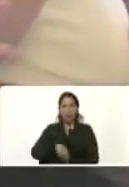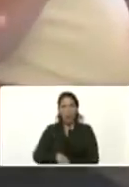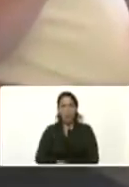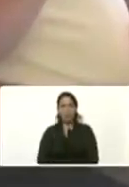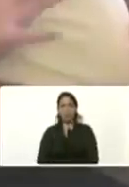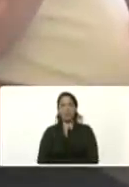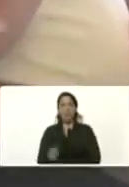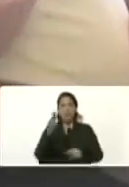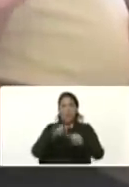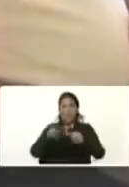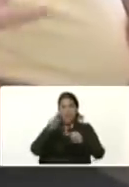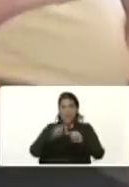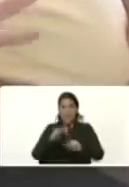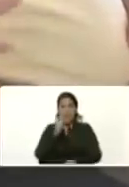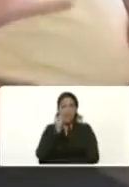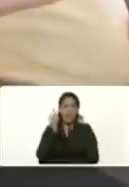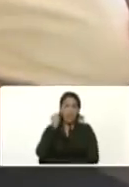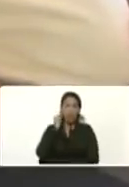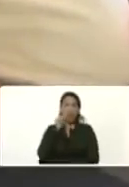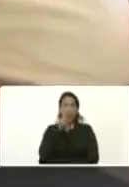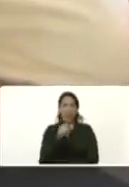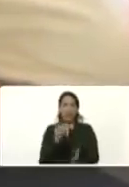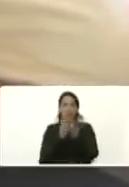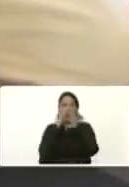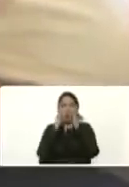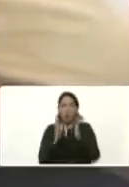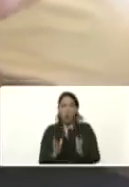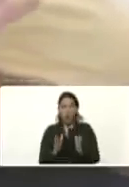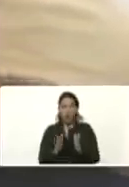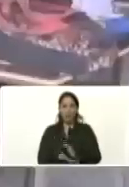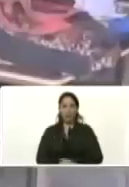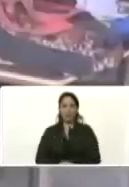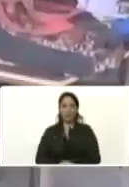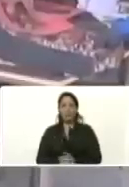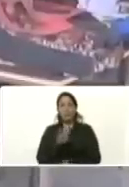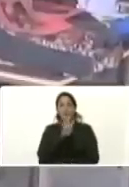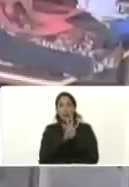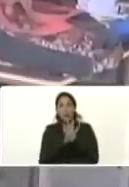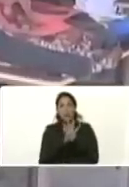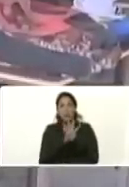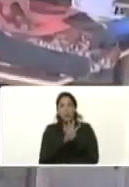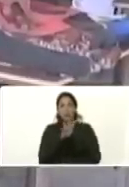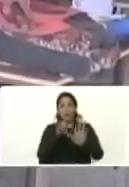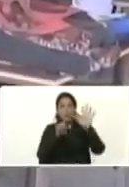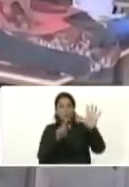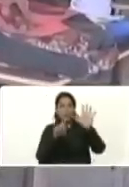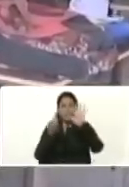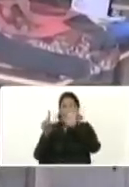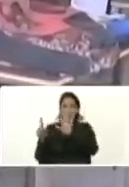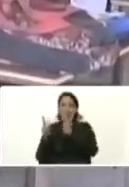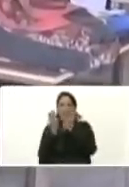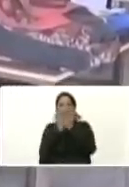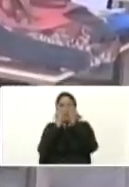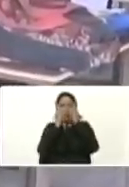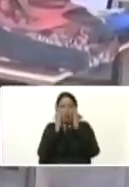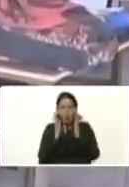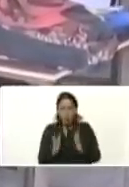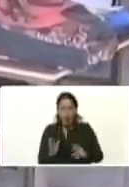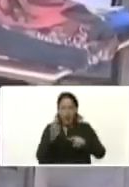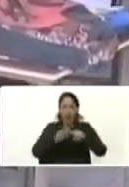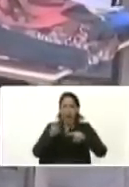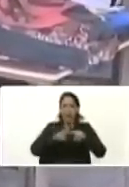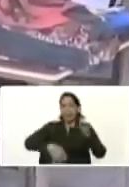como los niños y niñas de esta escuela son 476 estudiantes que en el